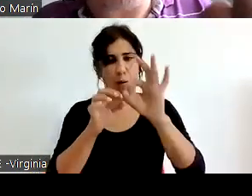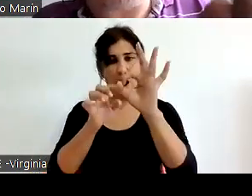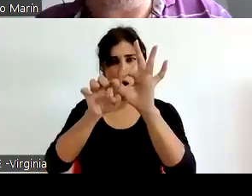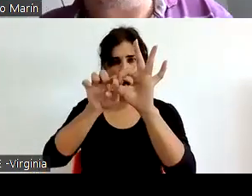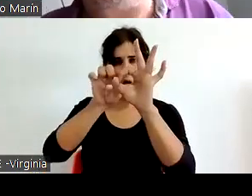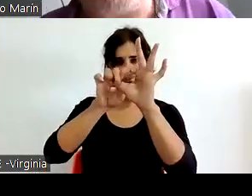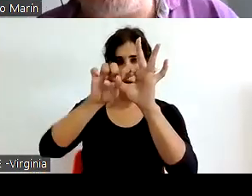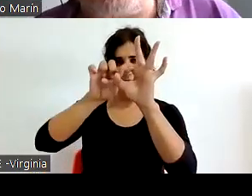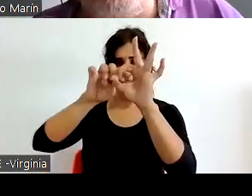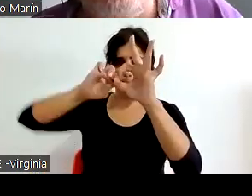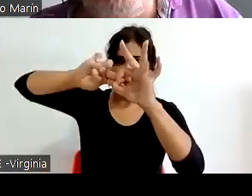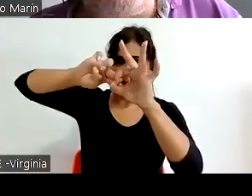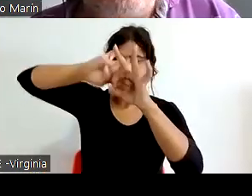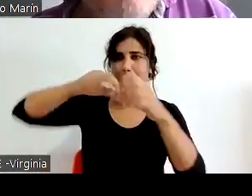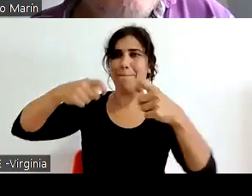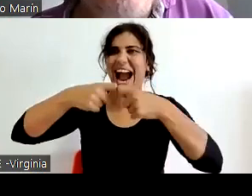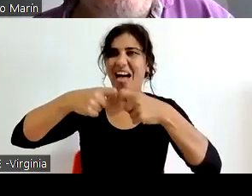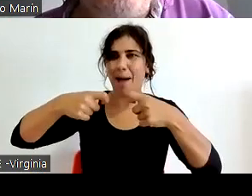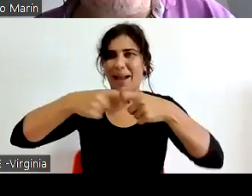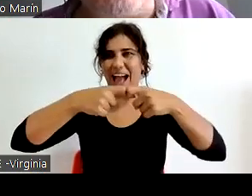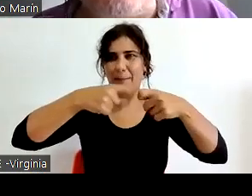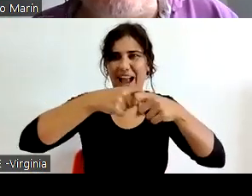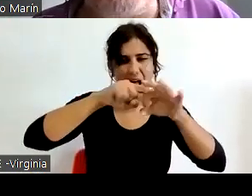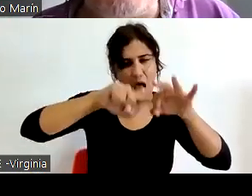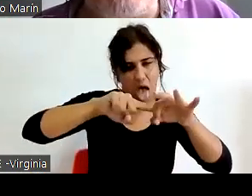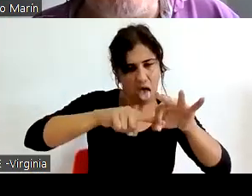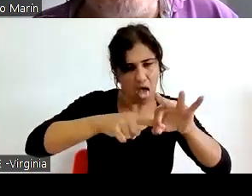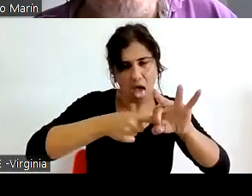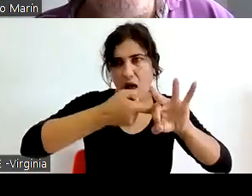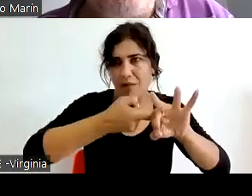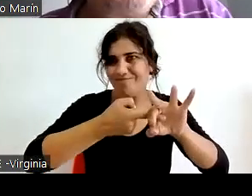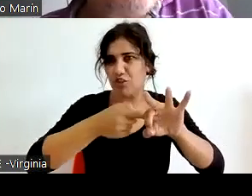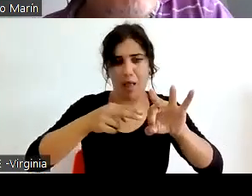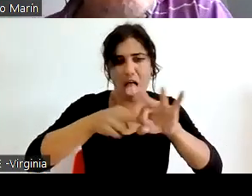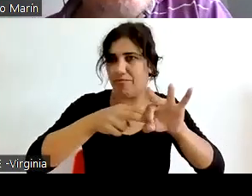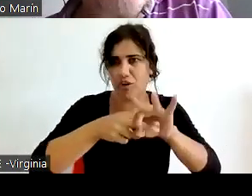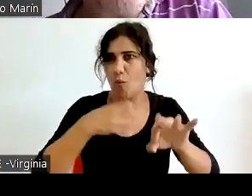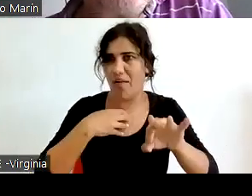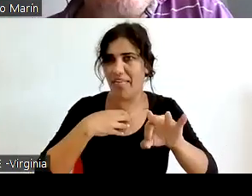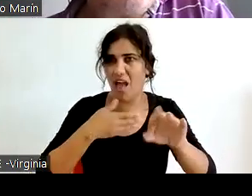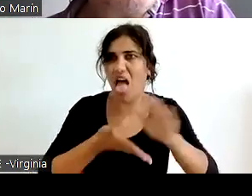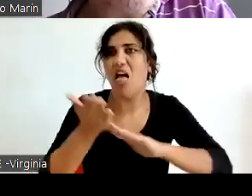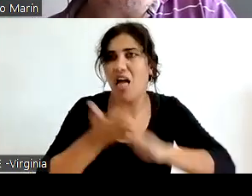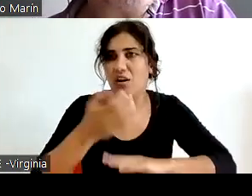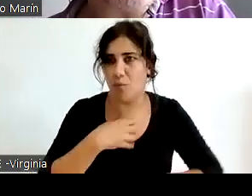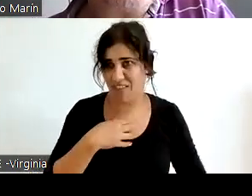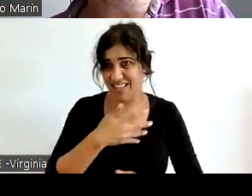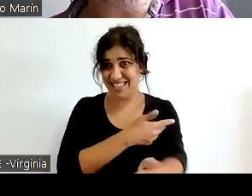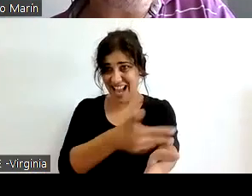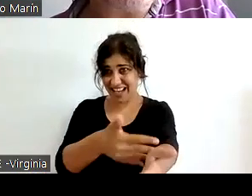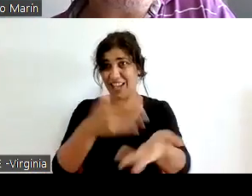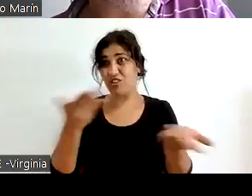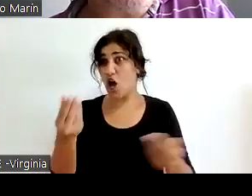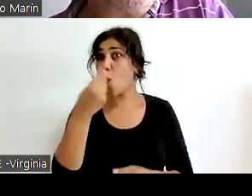sangre por allí le costaría deslizarse, ¿no? Le costaría pasar. Bueno, pues cualquier alimento, cualquier comida ultraprocesada,